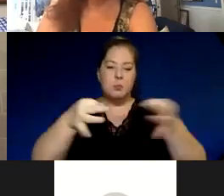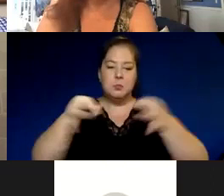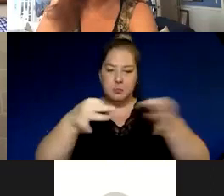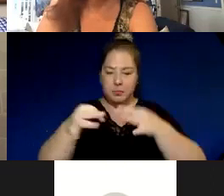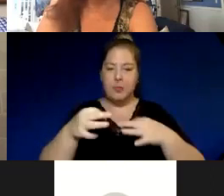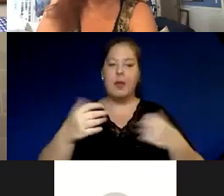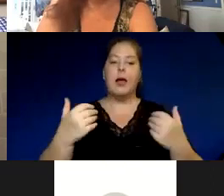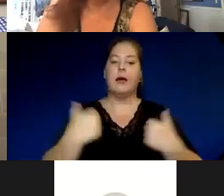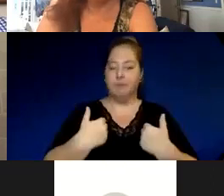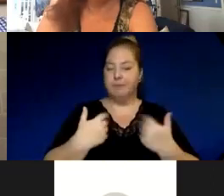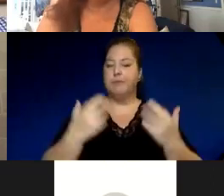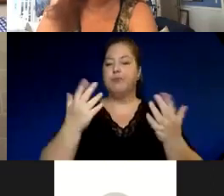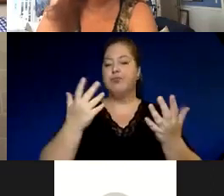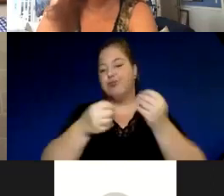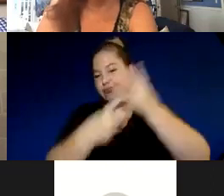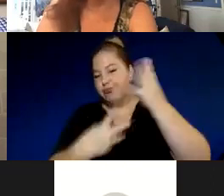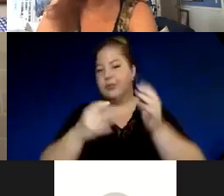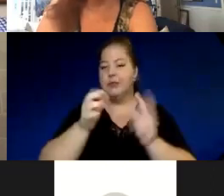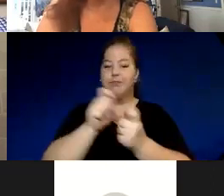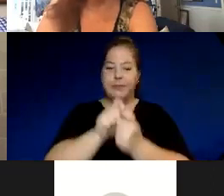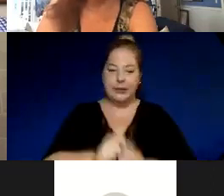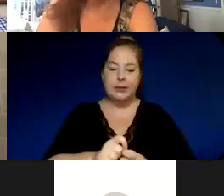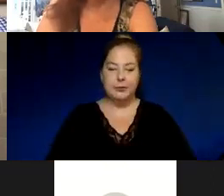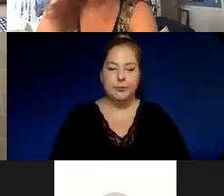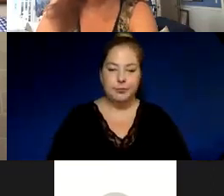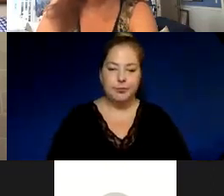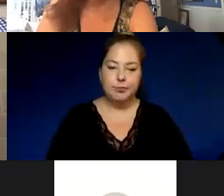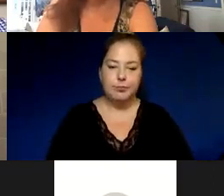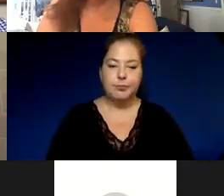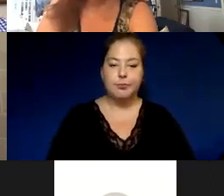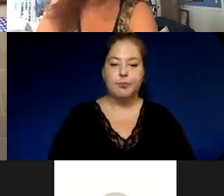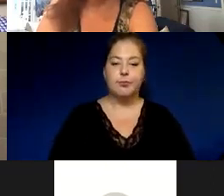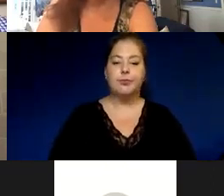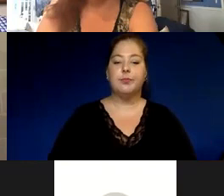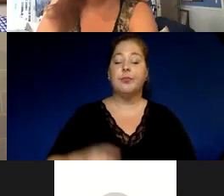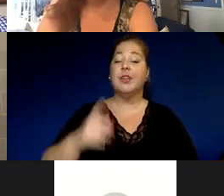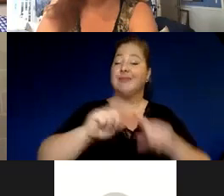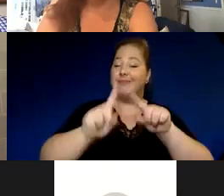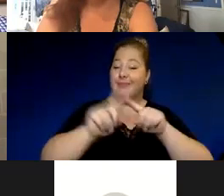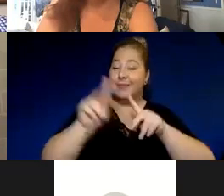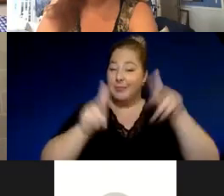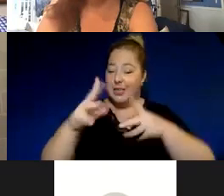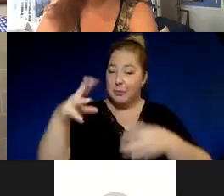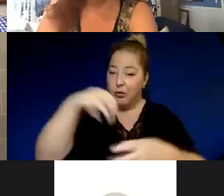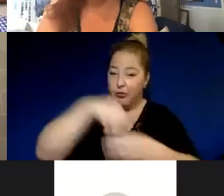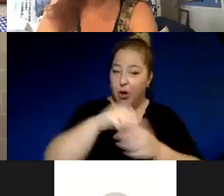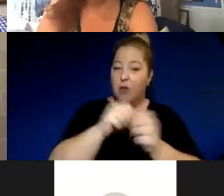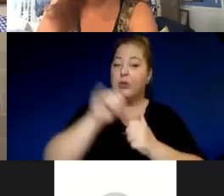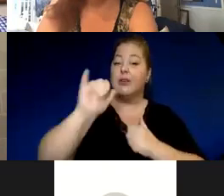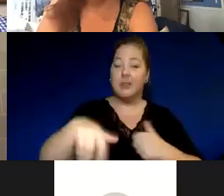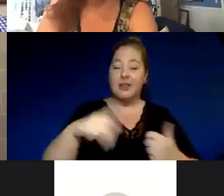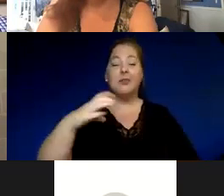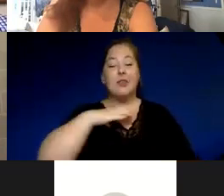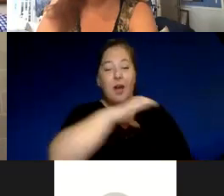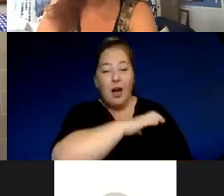incluyó 31 firmas, entre esas el presidente del Congreso de California y el líder de la